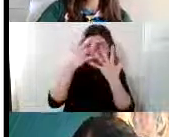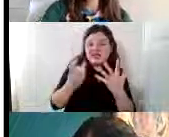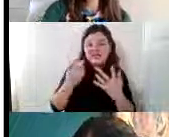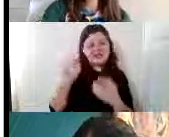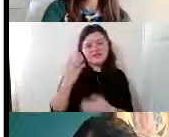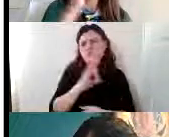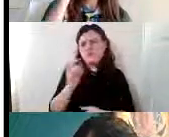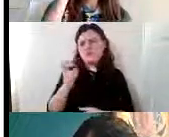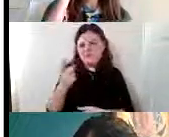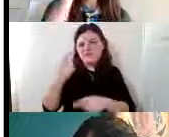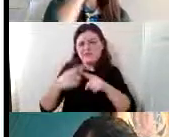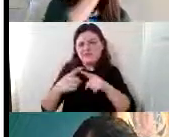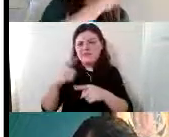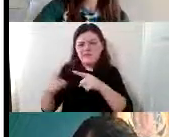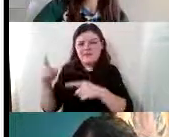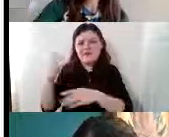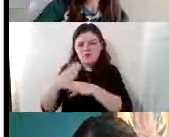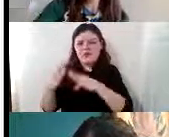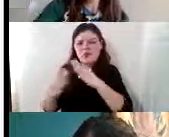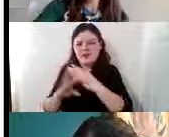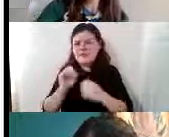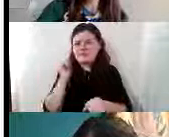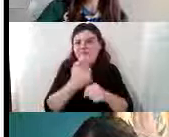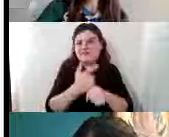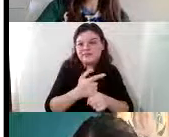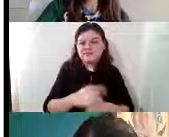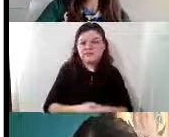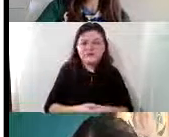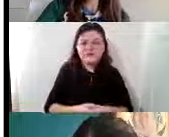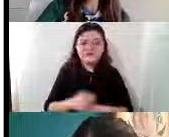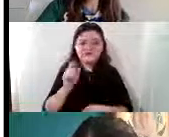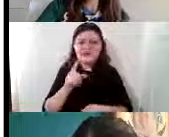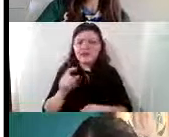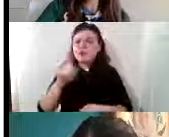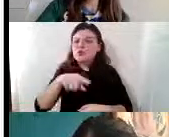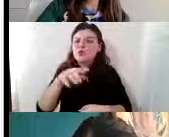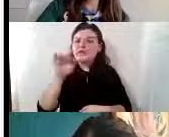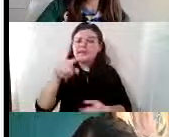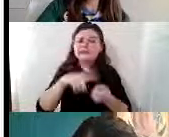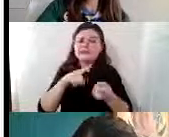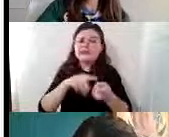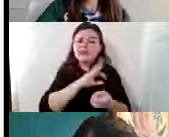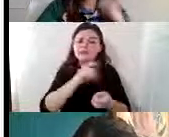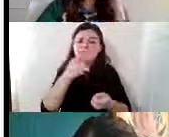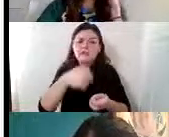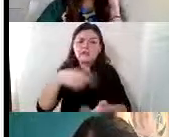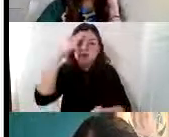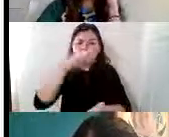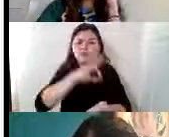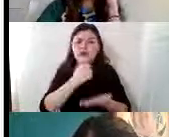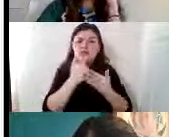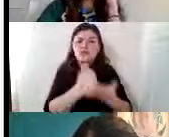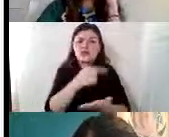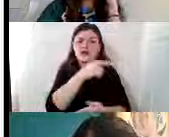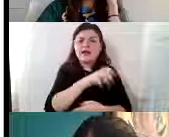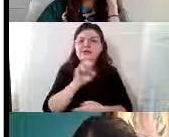ahí podemos darle, identificar. ¿Quién crees que pudiera ayudarle a Estela? Y es en las últimas preguntas que